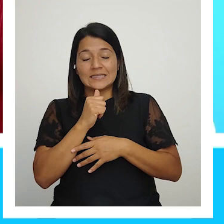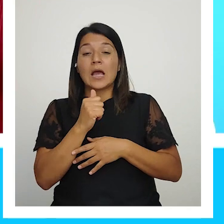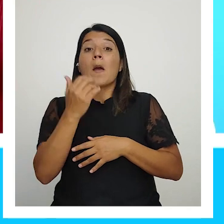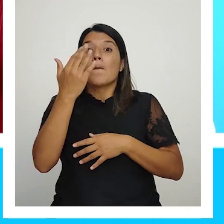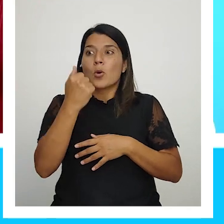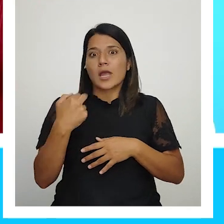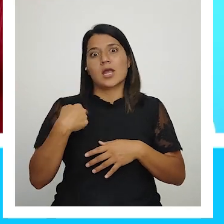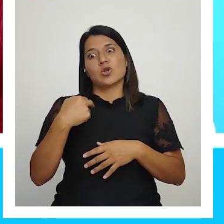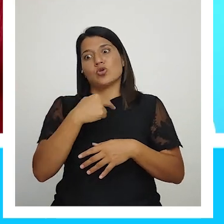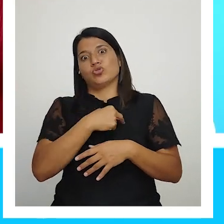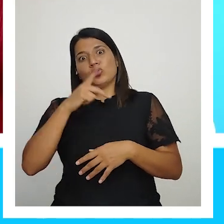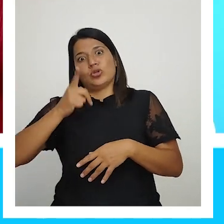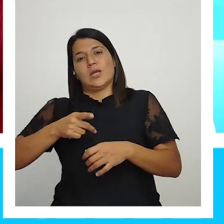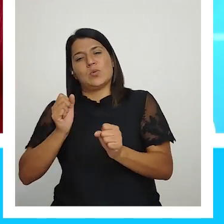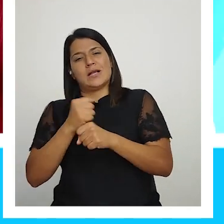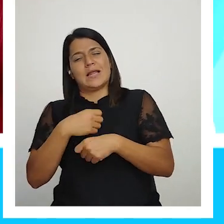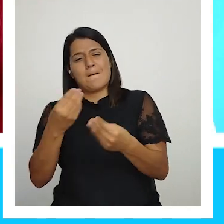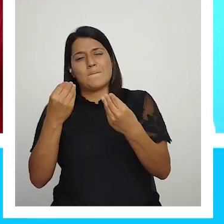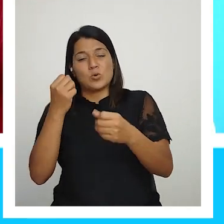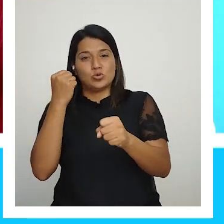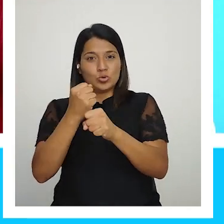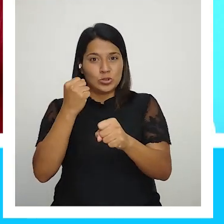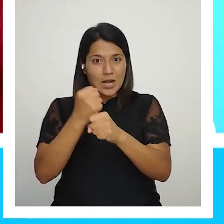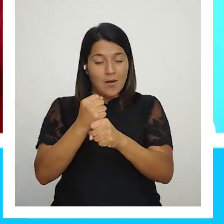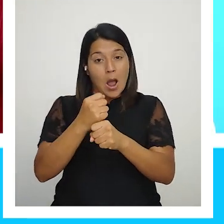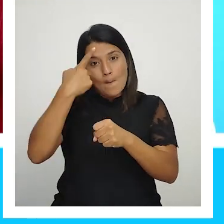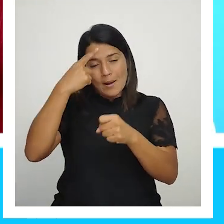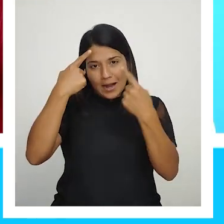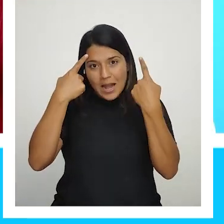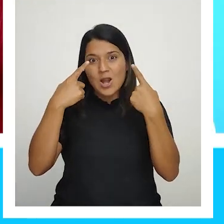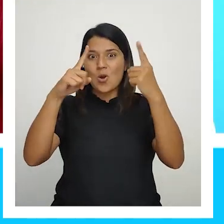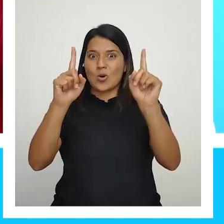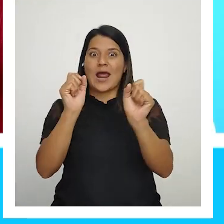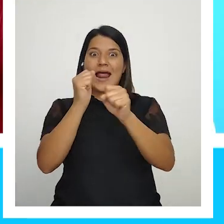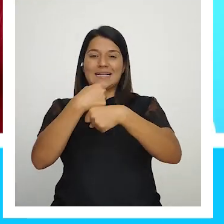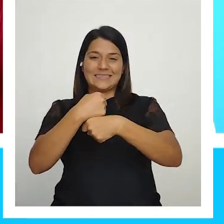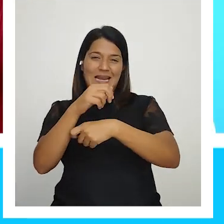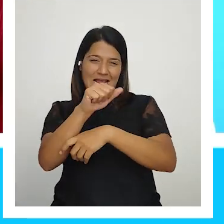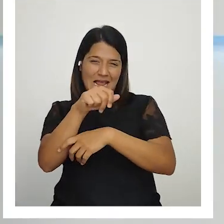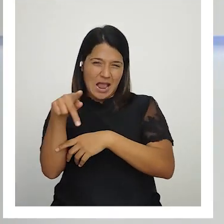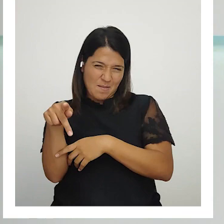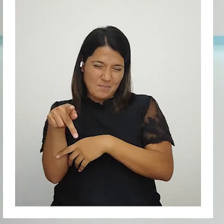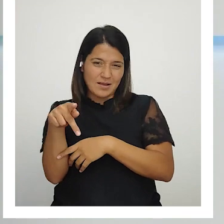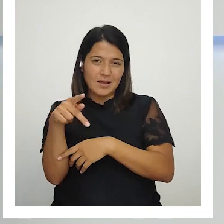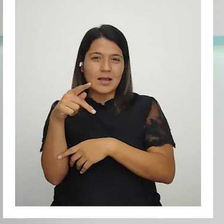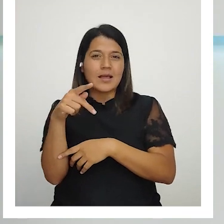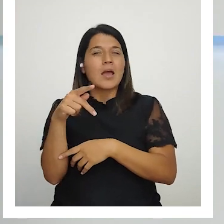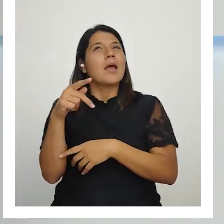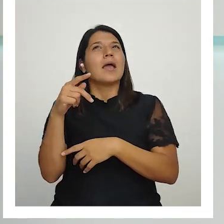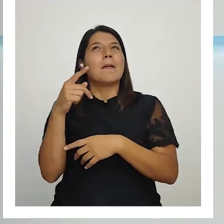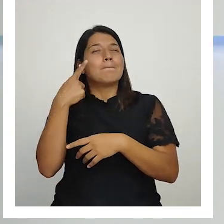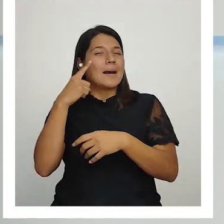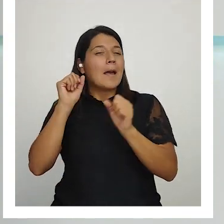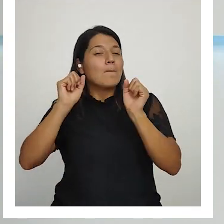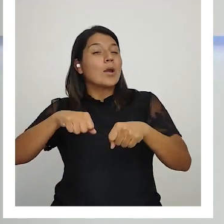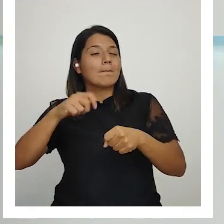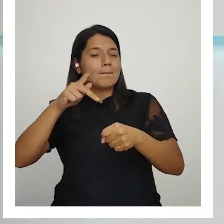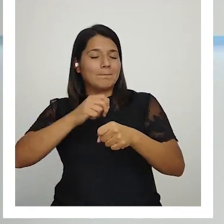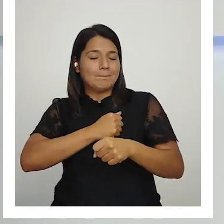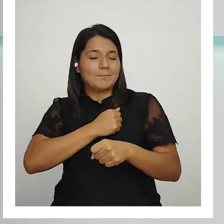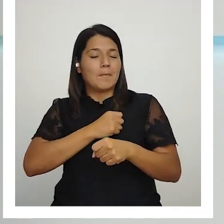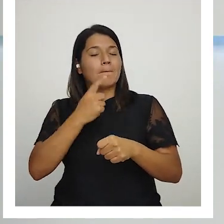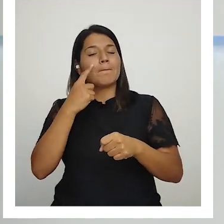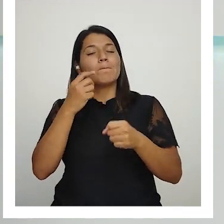que se tiene que hacer tal vez en este momento para generar la aplicación, en especial más que todo por pensar bien los ensayos. Una vez que cierra